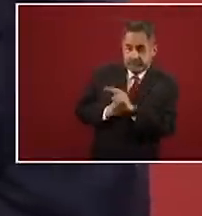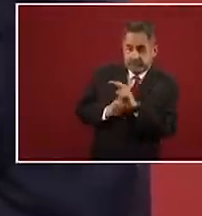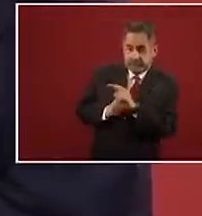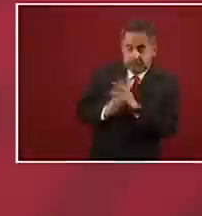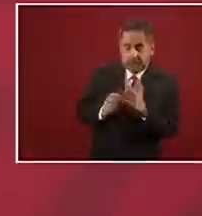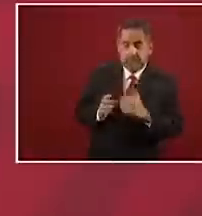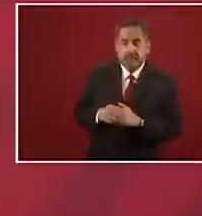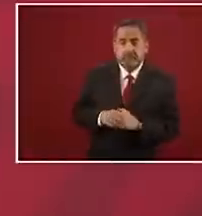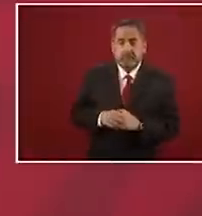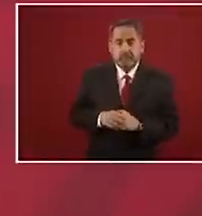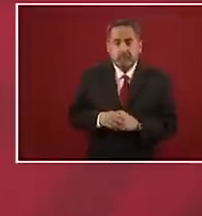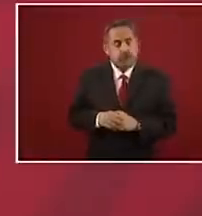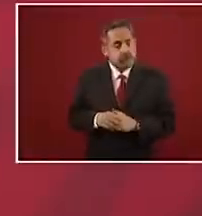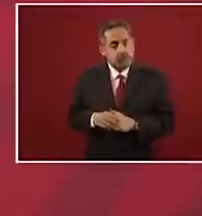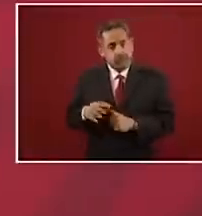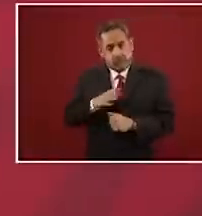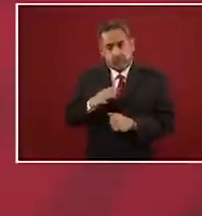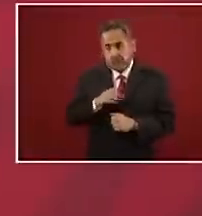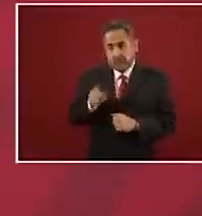verlos. Se tiene